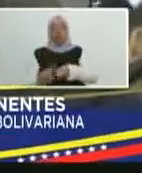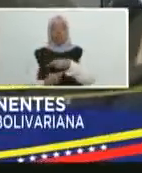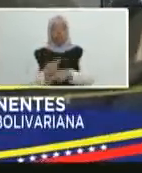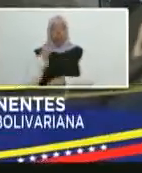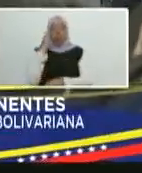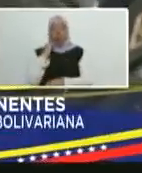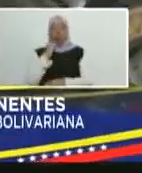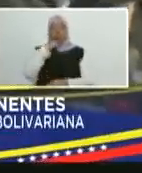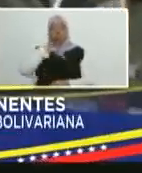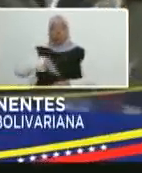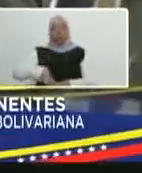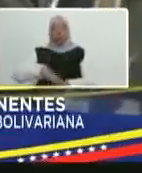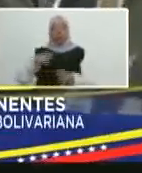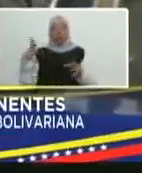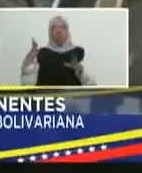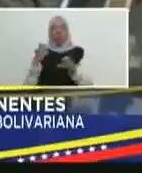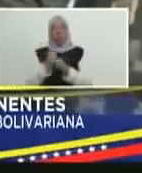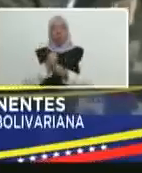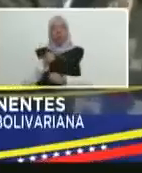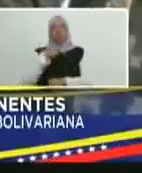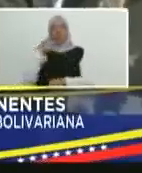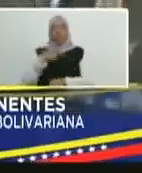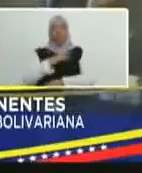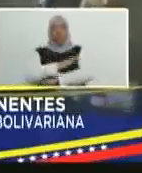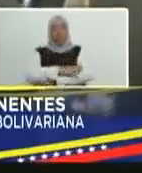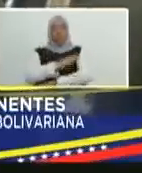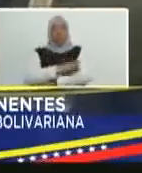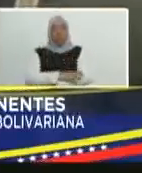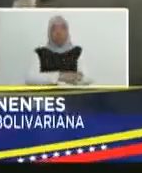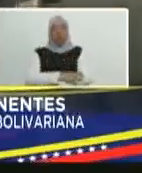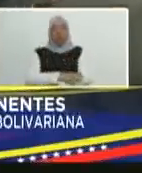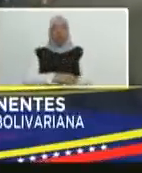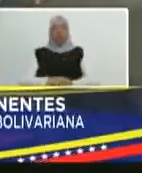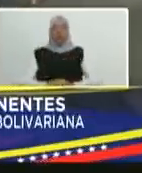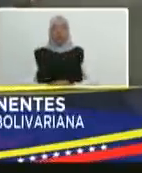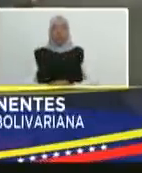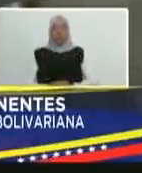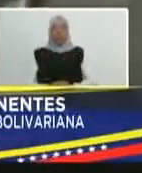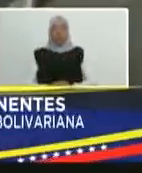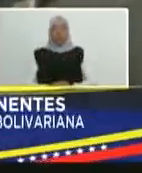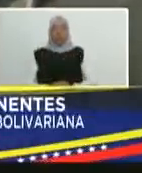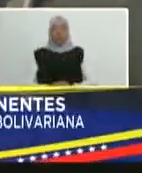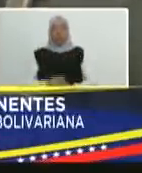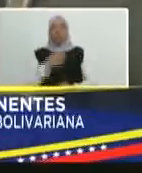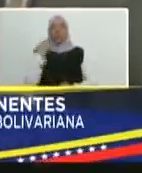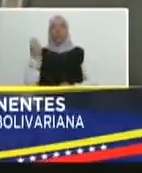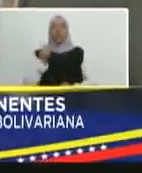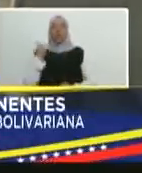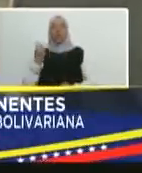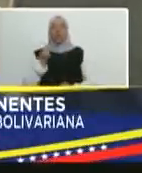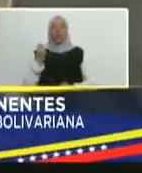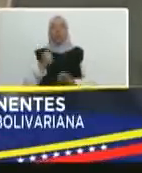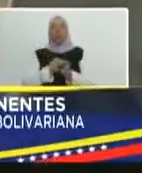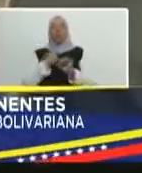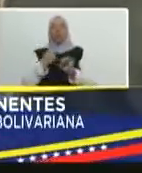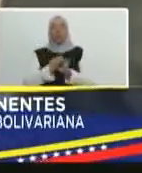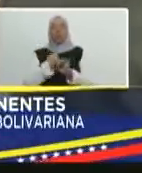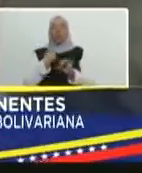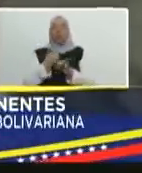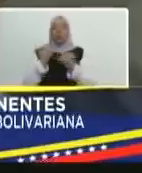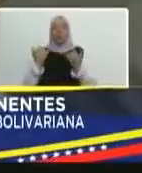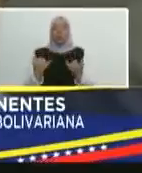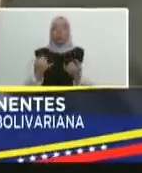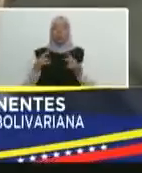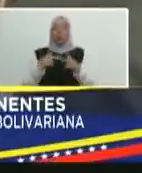refundación histórica hemos conformado una poderosa moral combativa. Mayor General José Luis Tremont Jiménez.